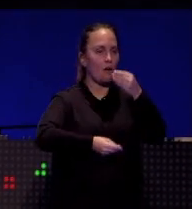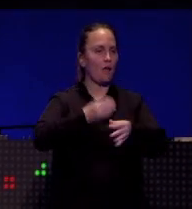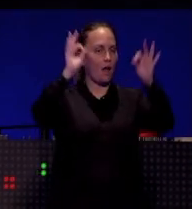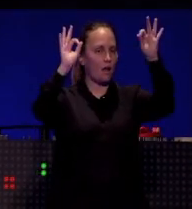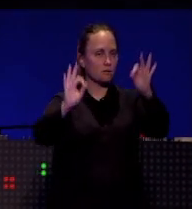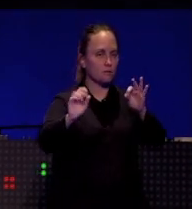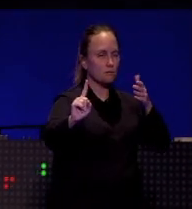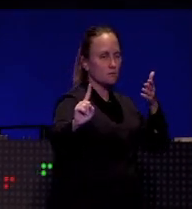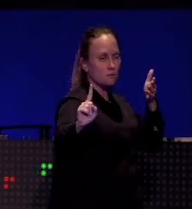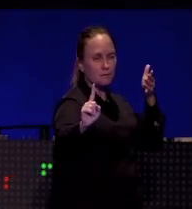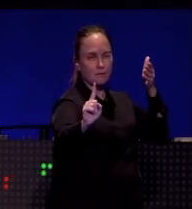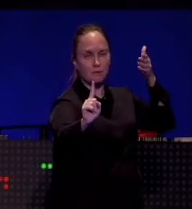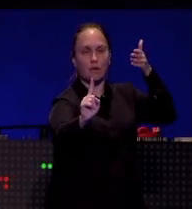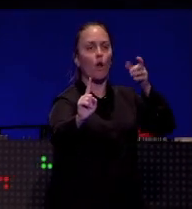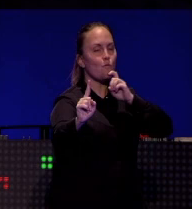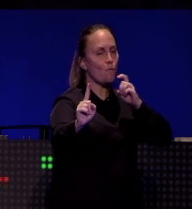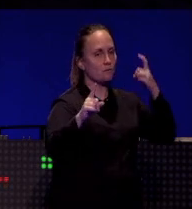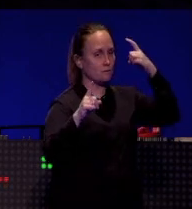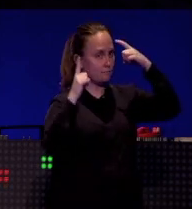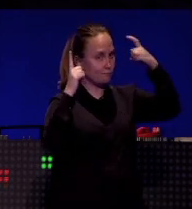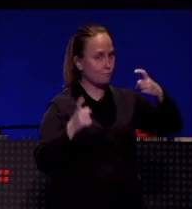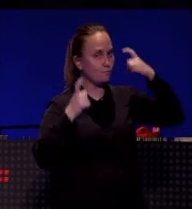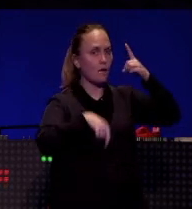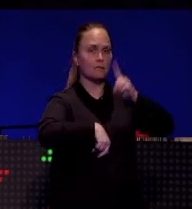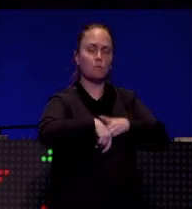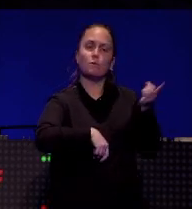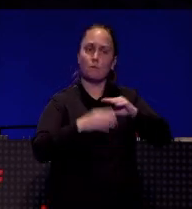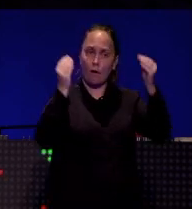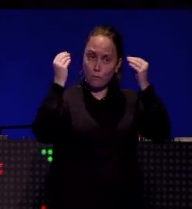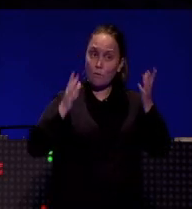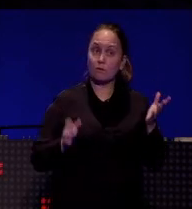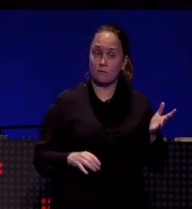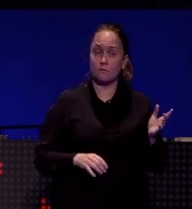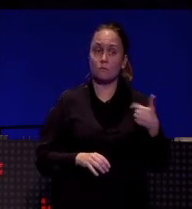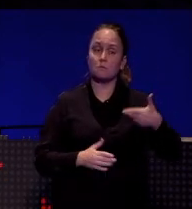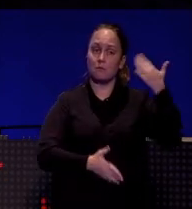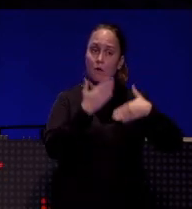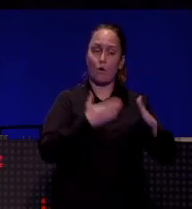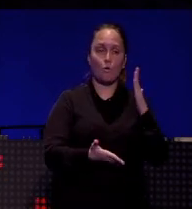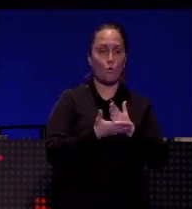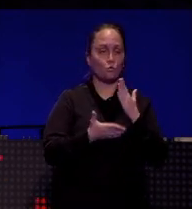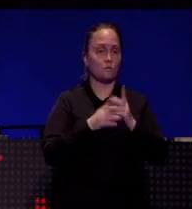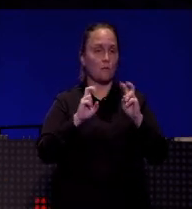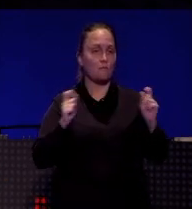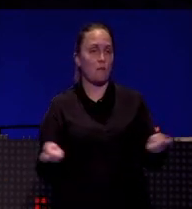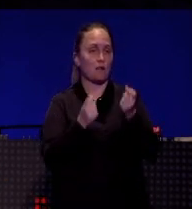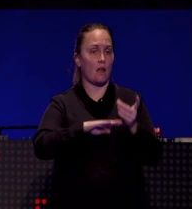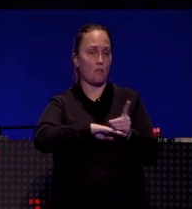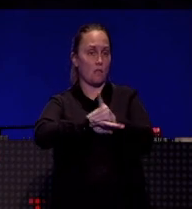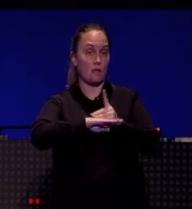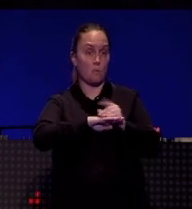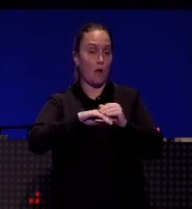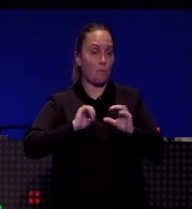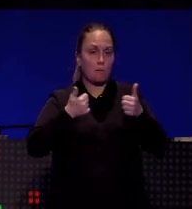dedicarle mucho tiempo formarte un poco yo también hice algún curso de marketing digital porque claro estaba totalmente